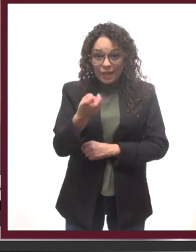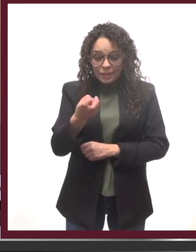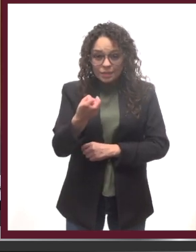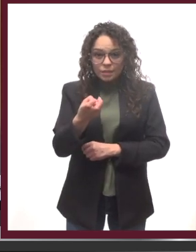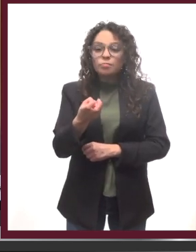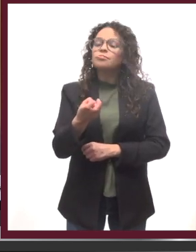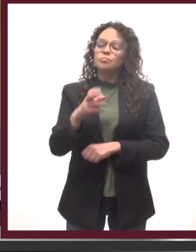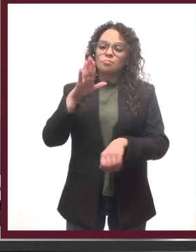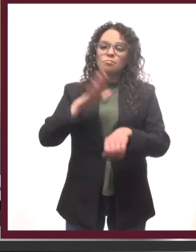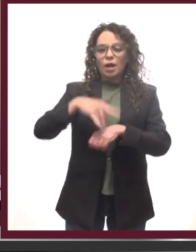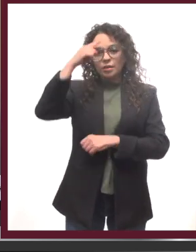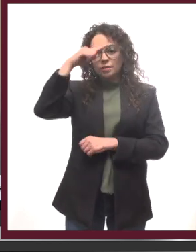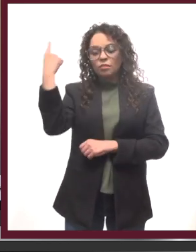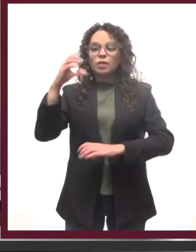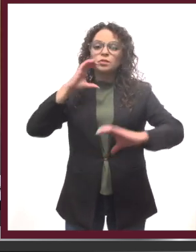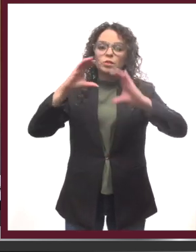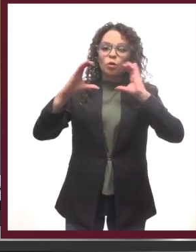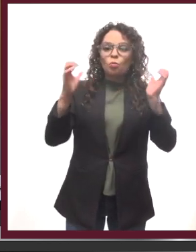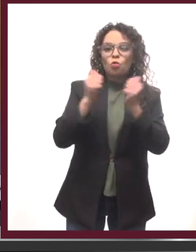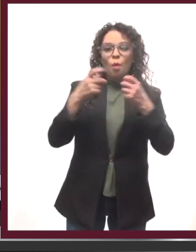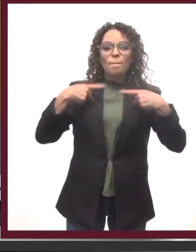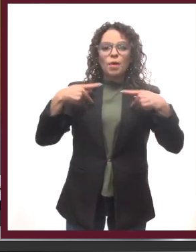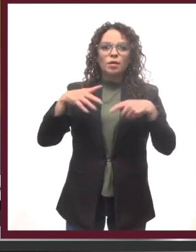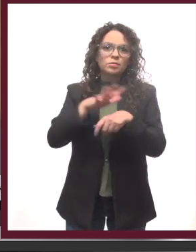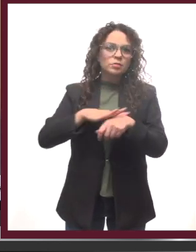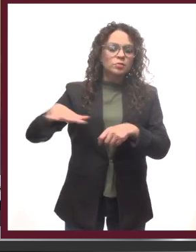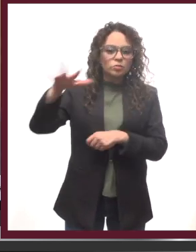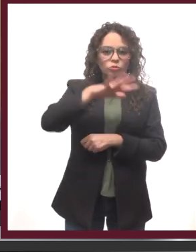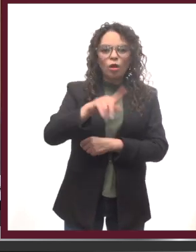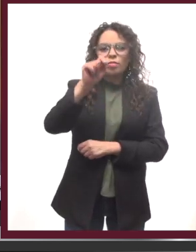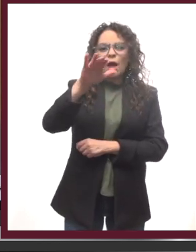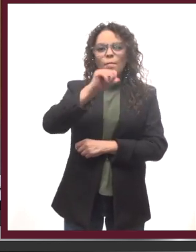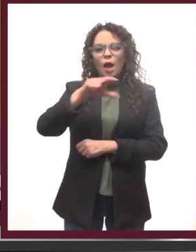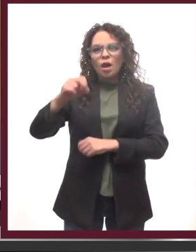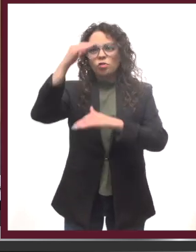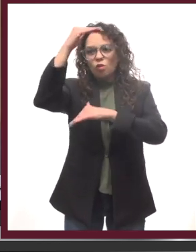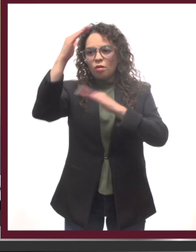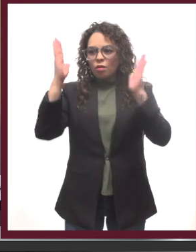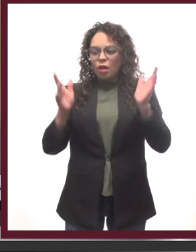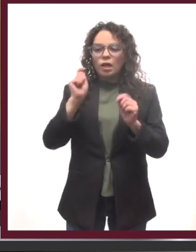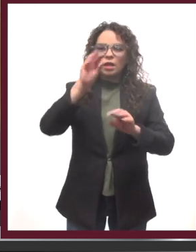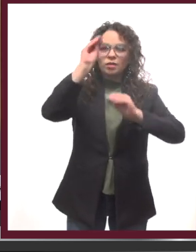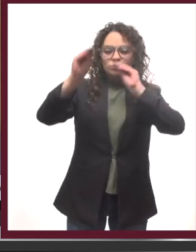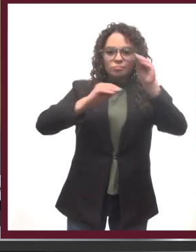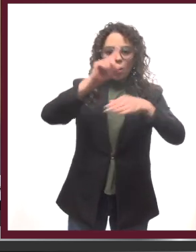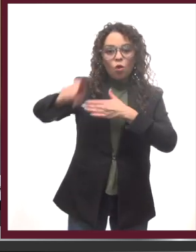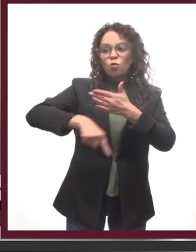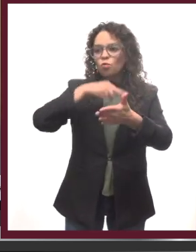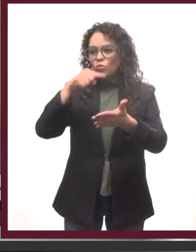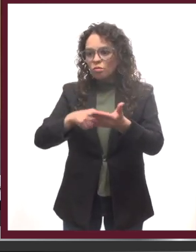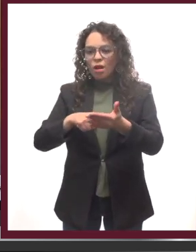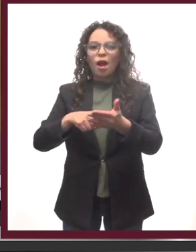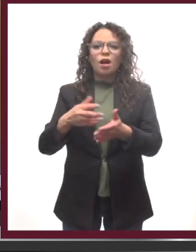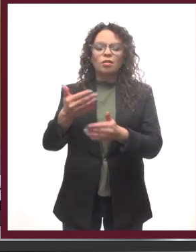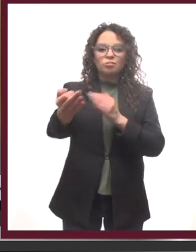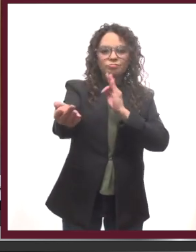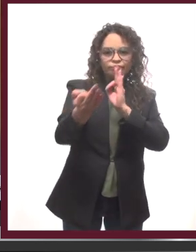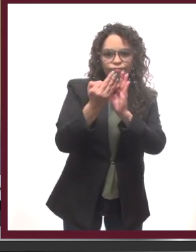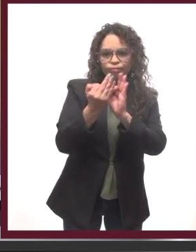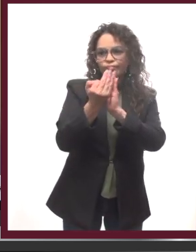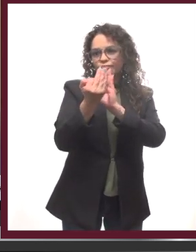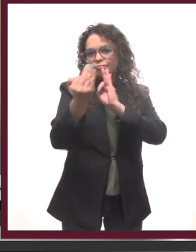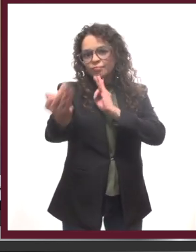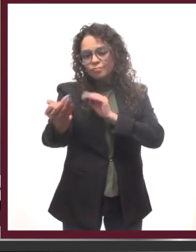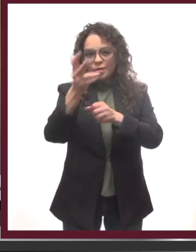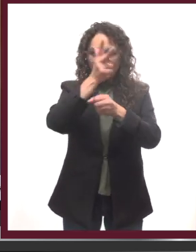porque son las herramientas con las que te comunicas con la audiencia, ¿no? El tamaño de cuadro, la composición, la posición y ángulo